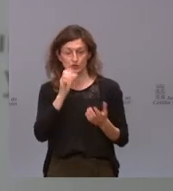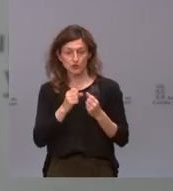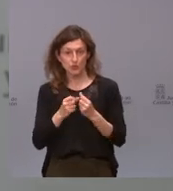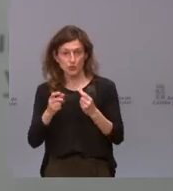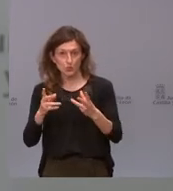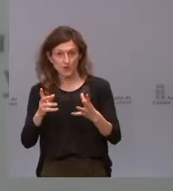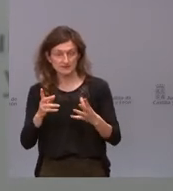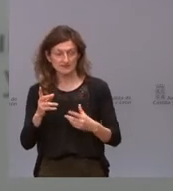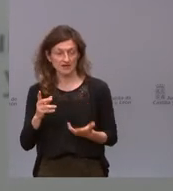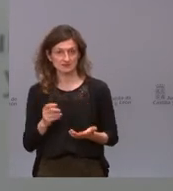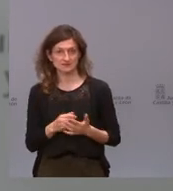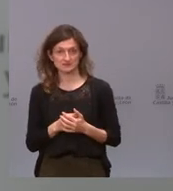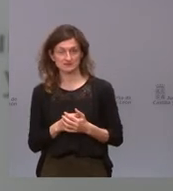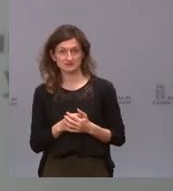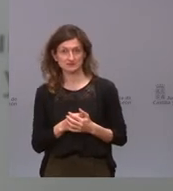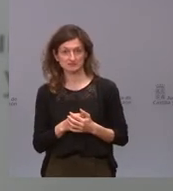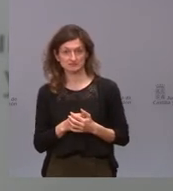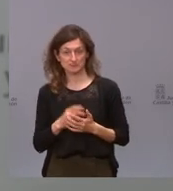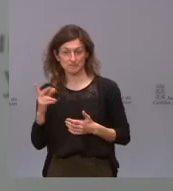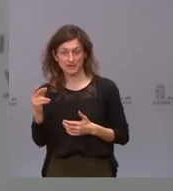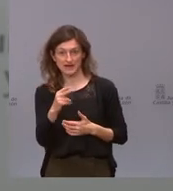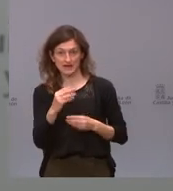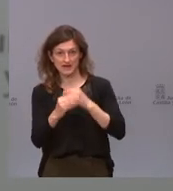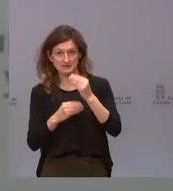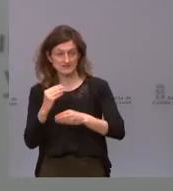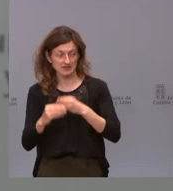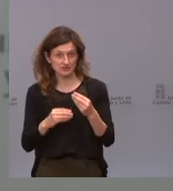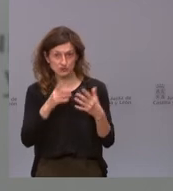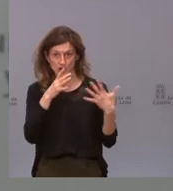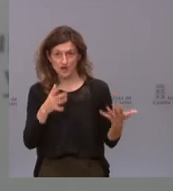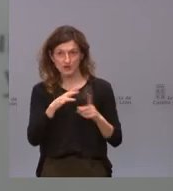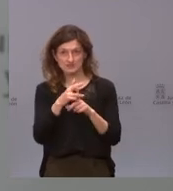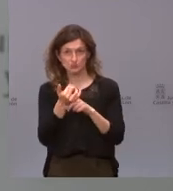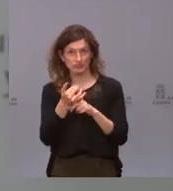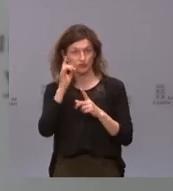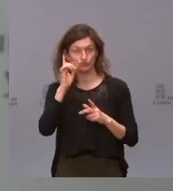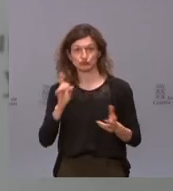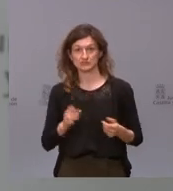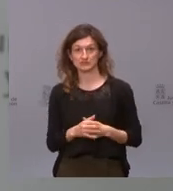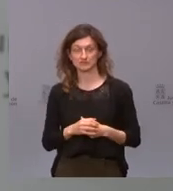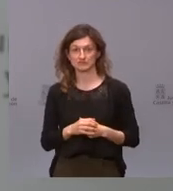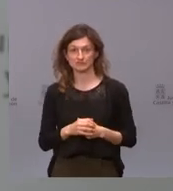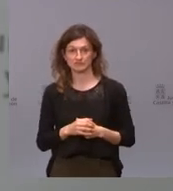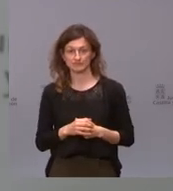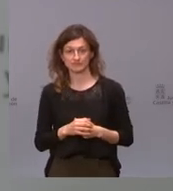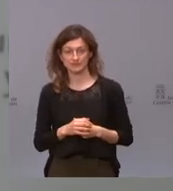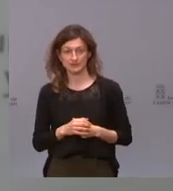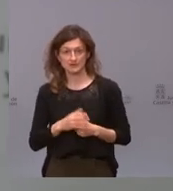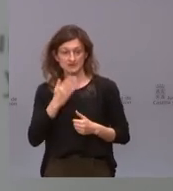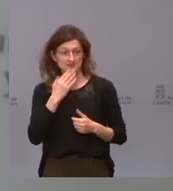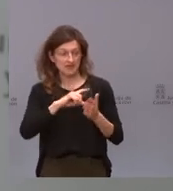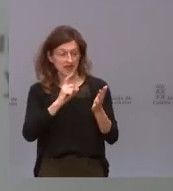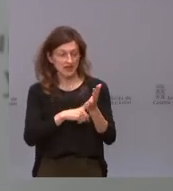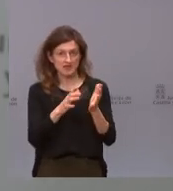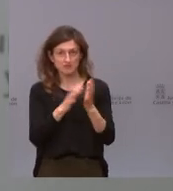d parejas de hecho que haya en esta situación cuando se aprueba una ley